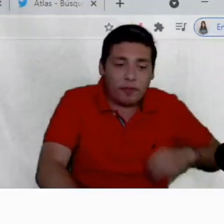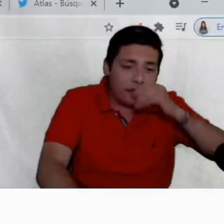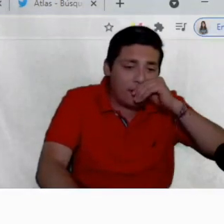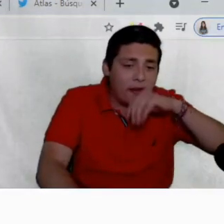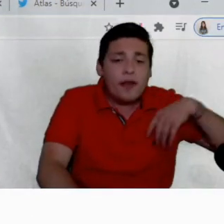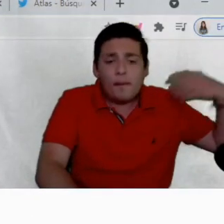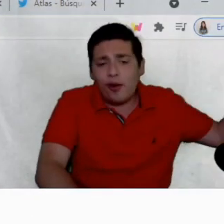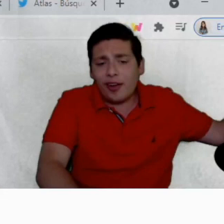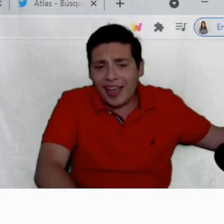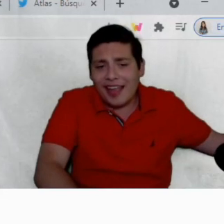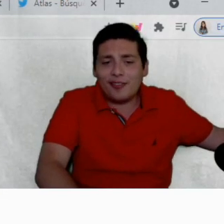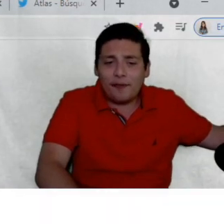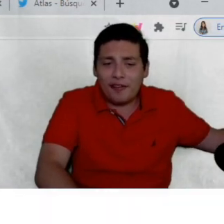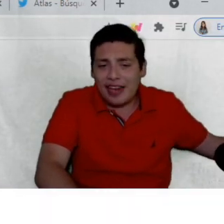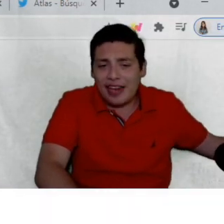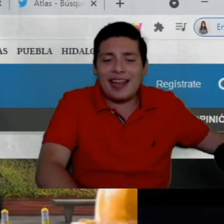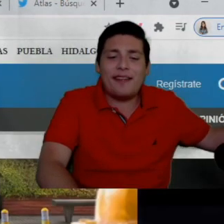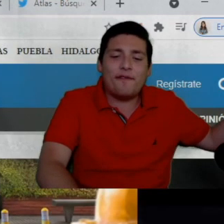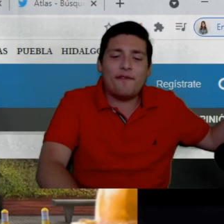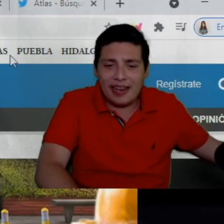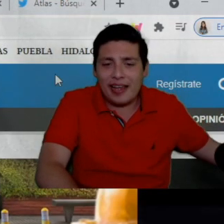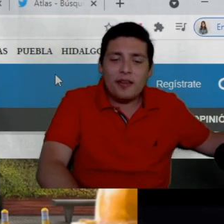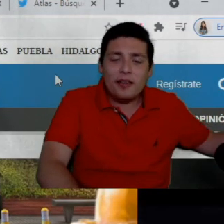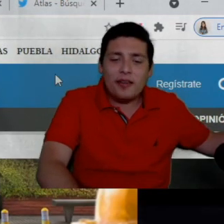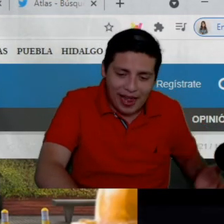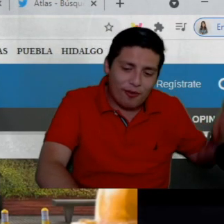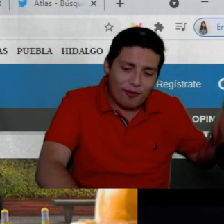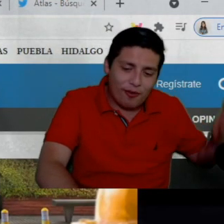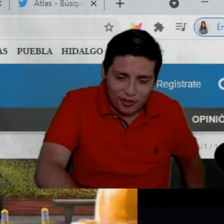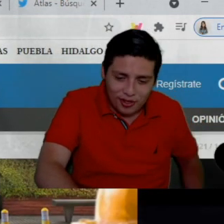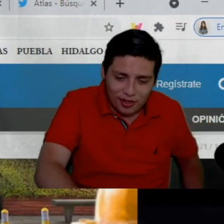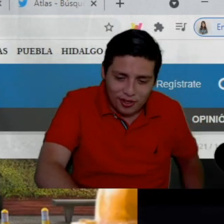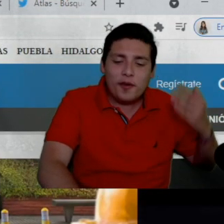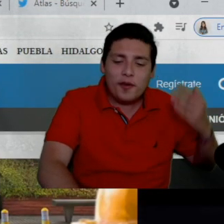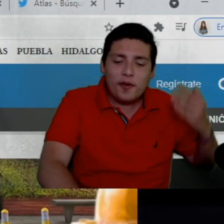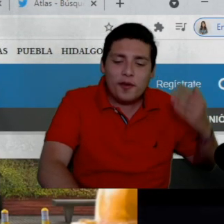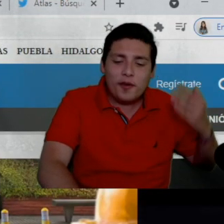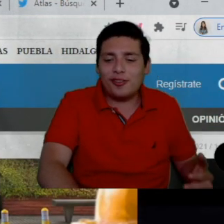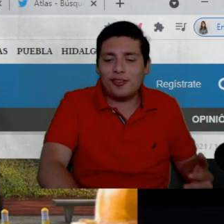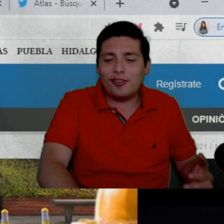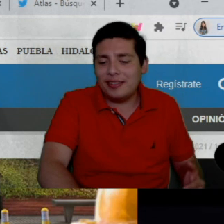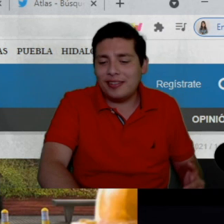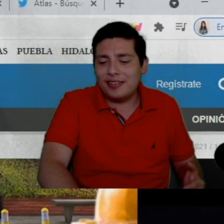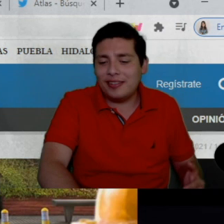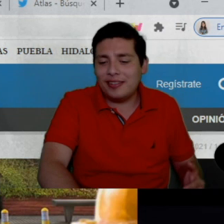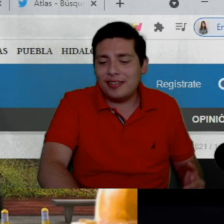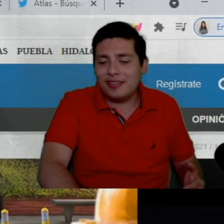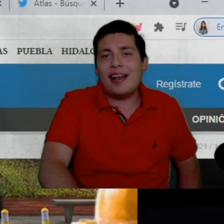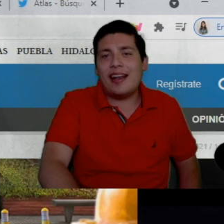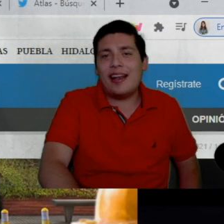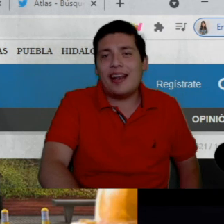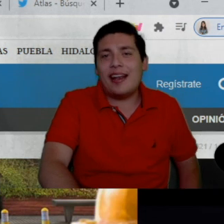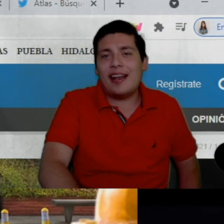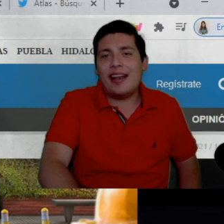Manuel López Obrador, pero lo que ellos al final quieren, familia, como ya lo hemos dicho una y otra vez, es lo que